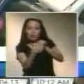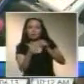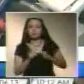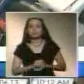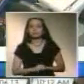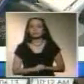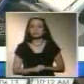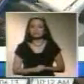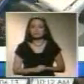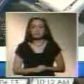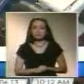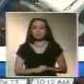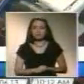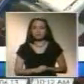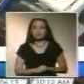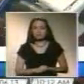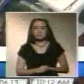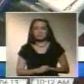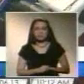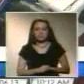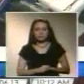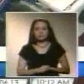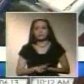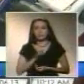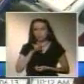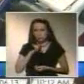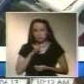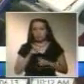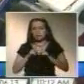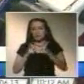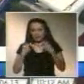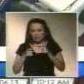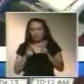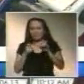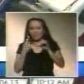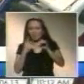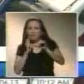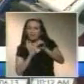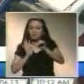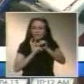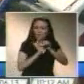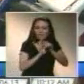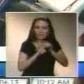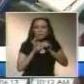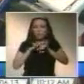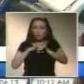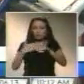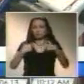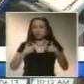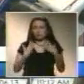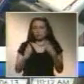retina, hubo que fijarla porque también con el impacto